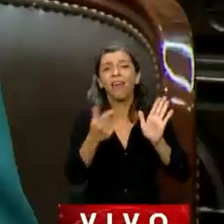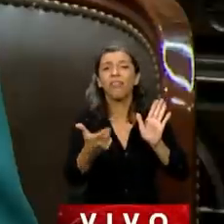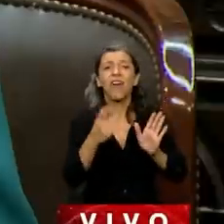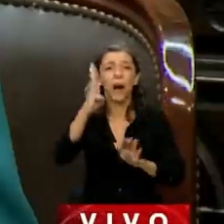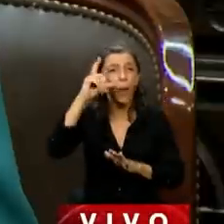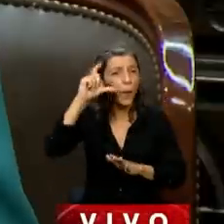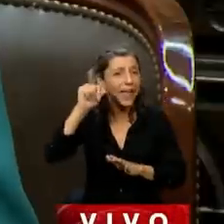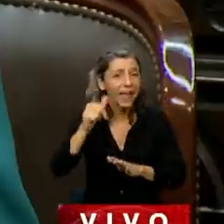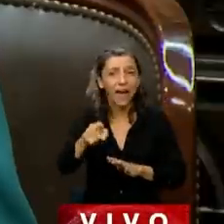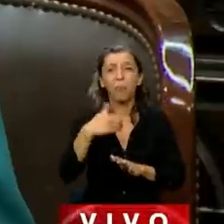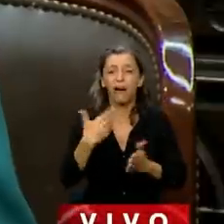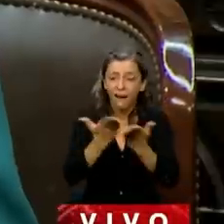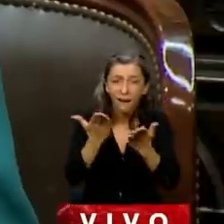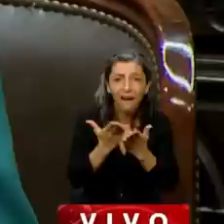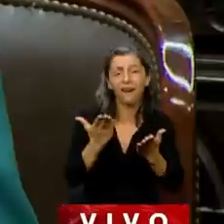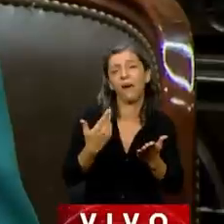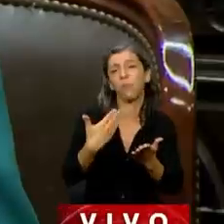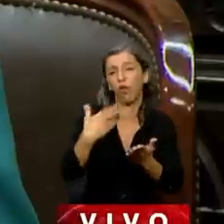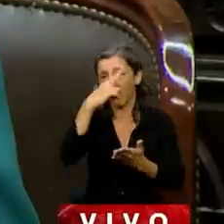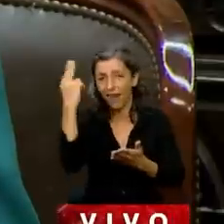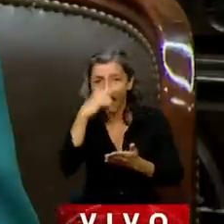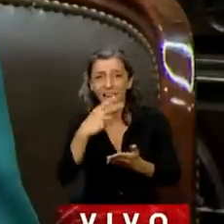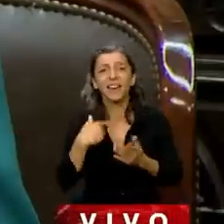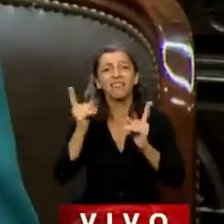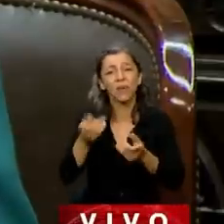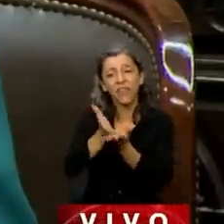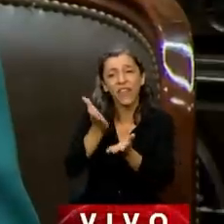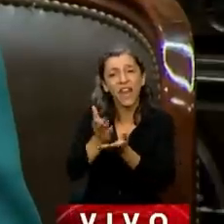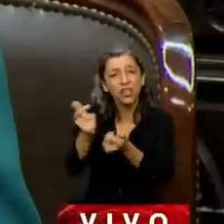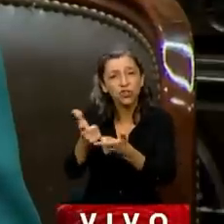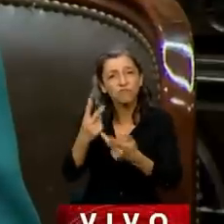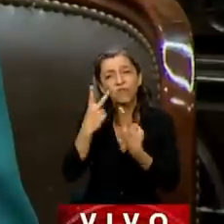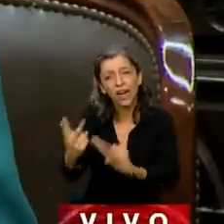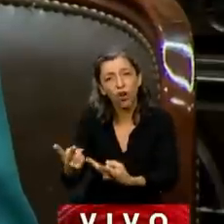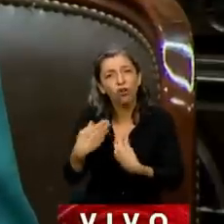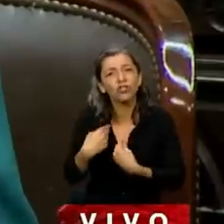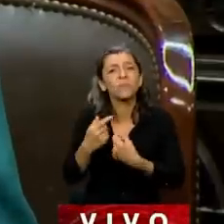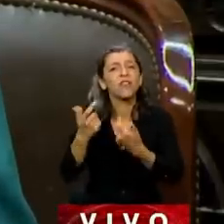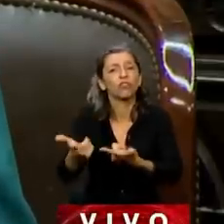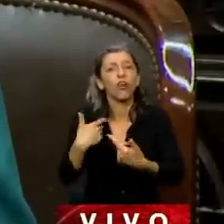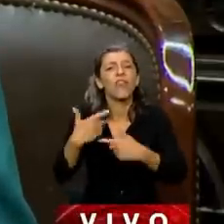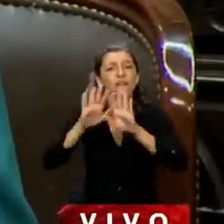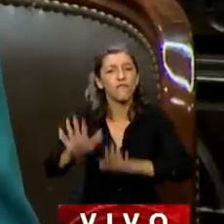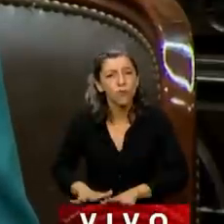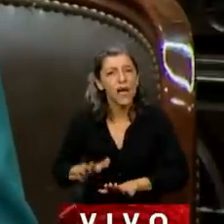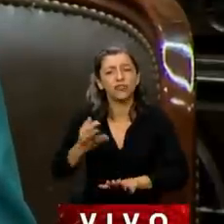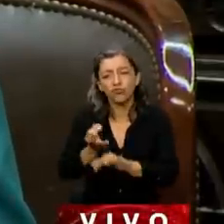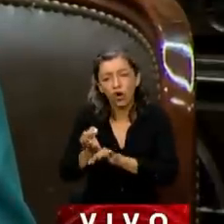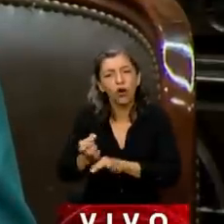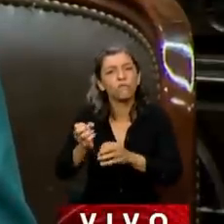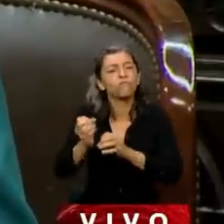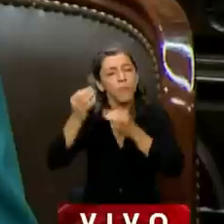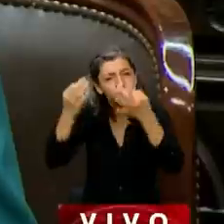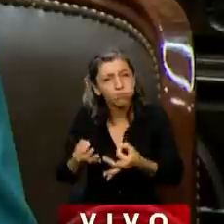formación de enfermería, reconocer los derechos de enfermeros y enfermeras a acceder a mayores calificaciones y preparación, crear